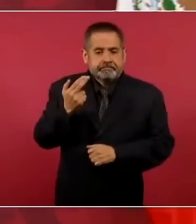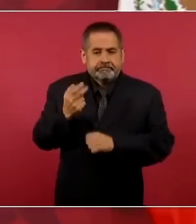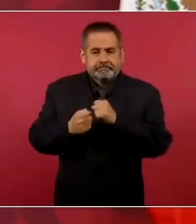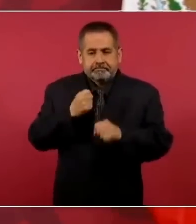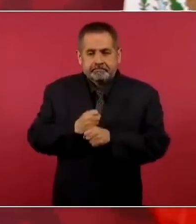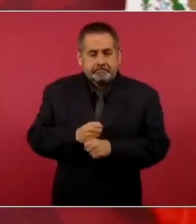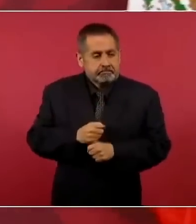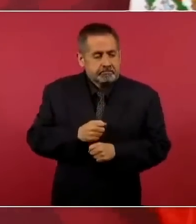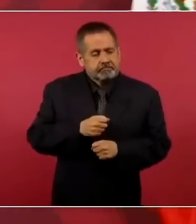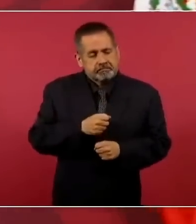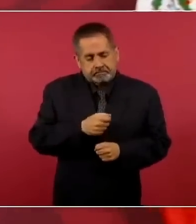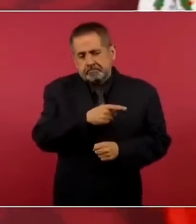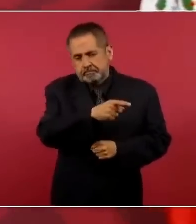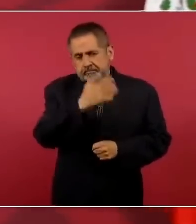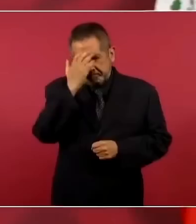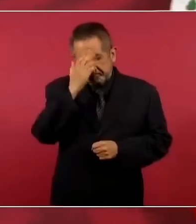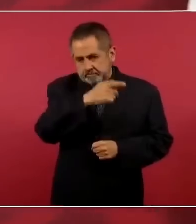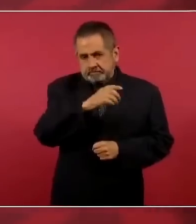Me hizo